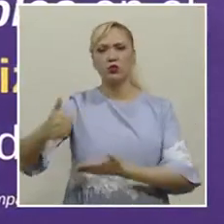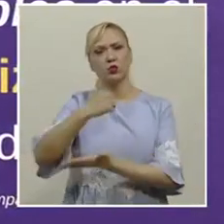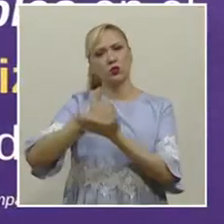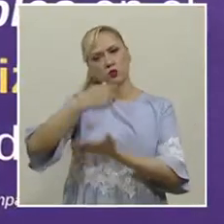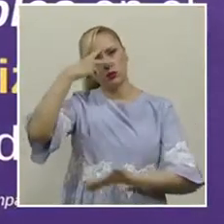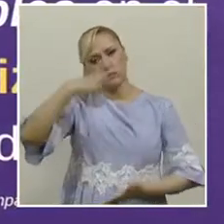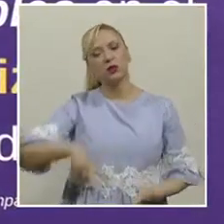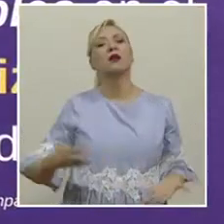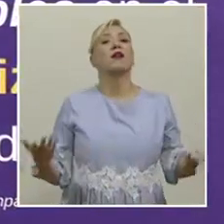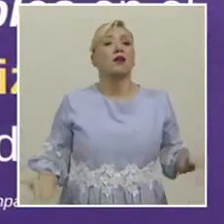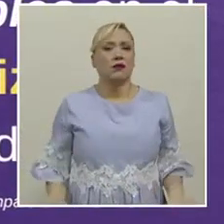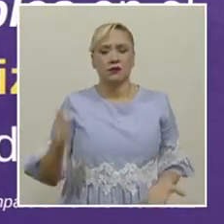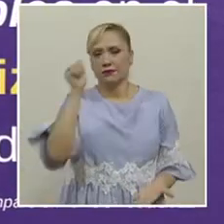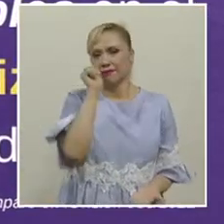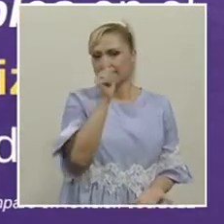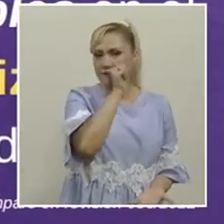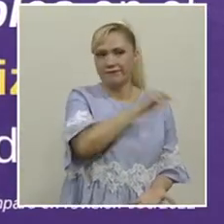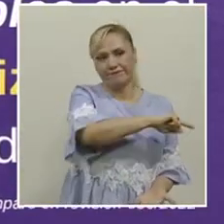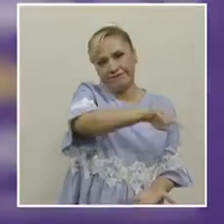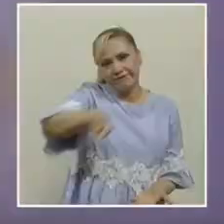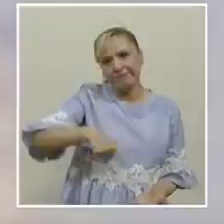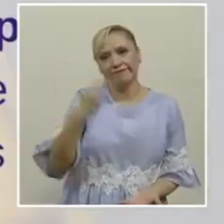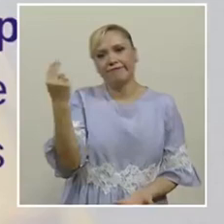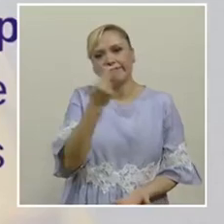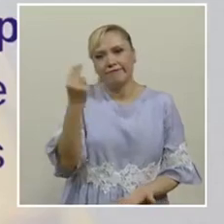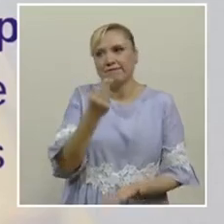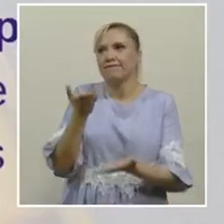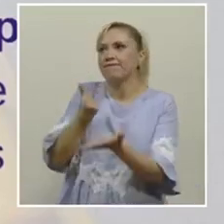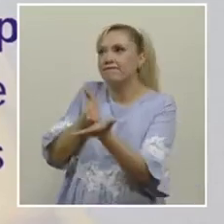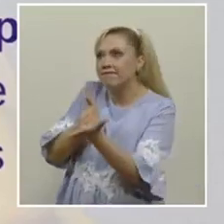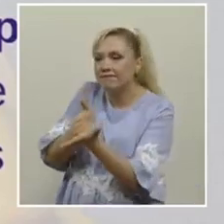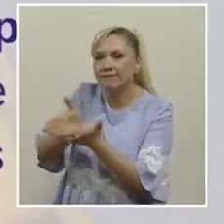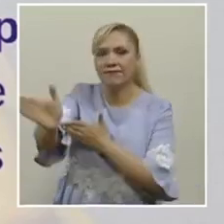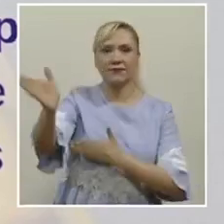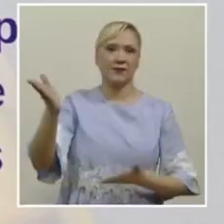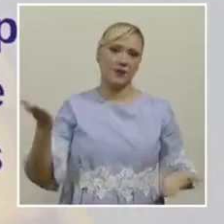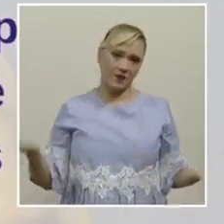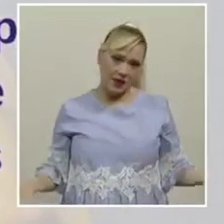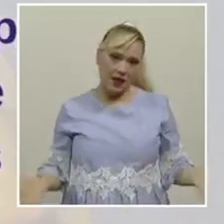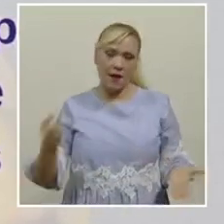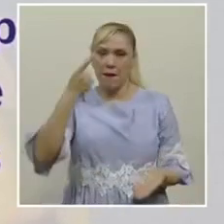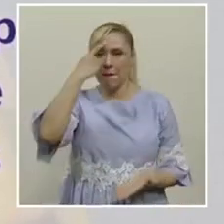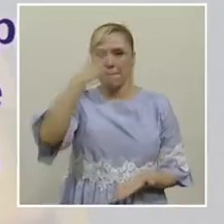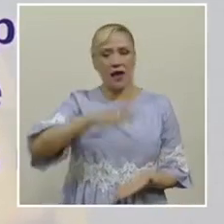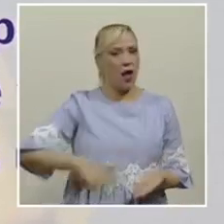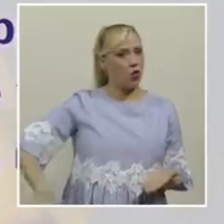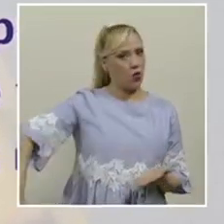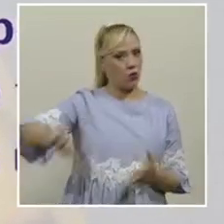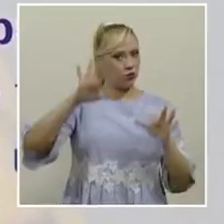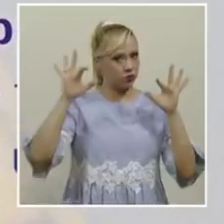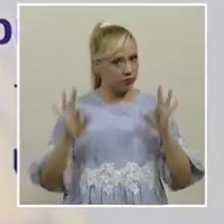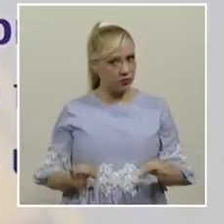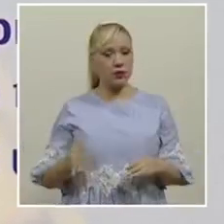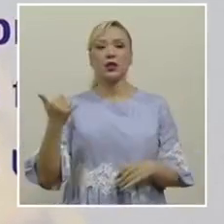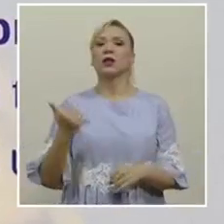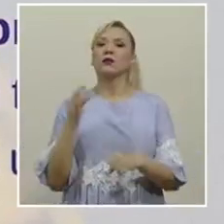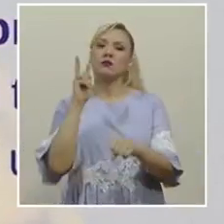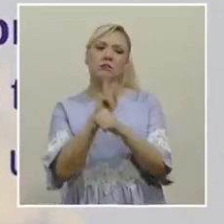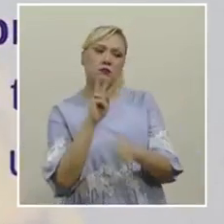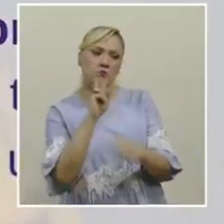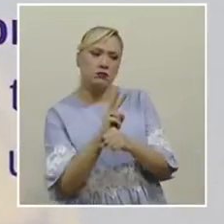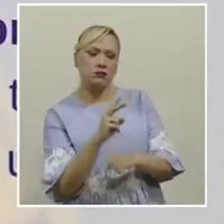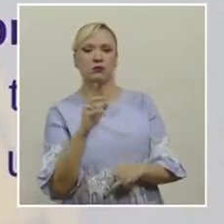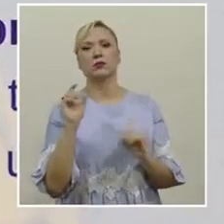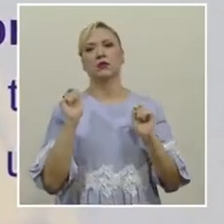México para garantizar a las personas con discapacidad visual la accesibilidad en toda la red, además de vigilar que se mantengan